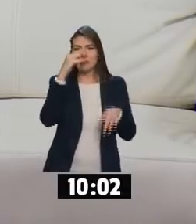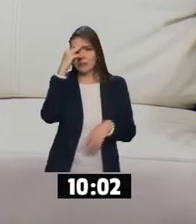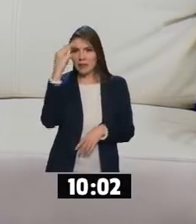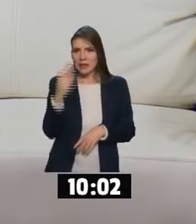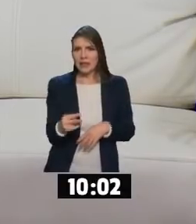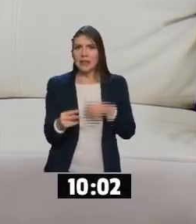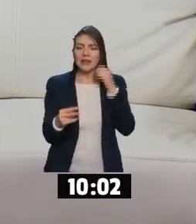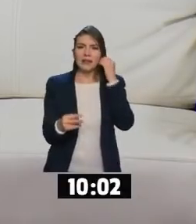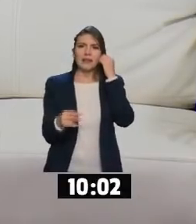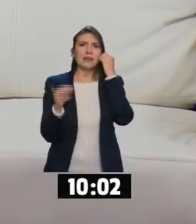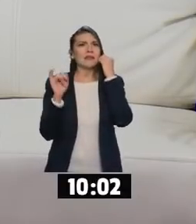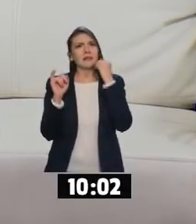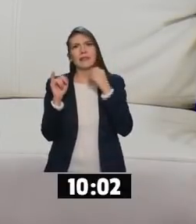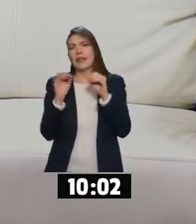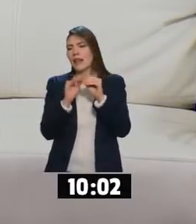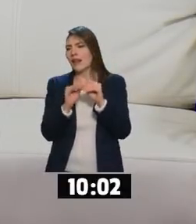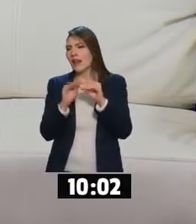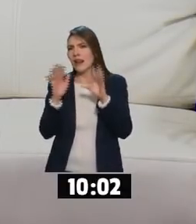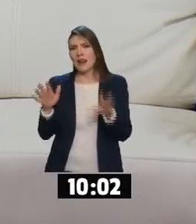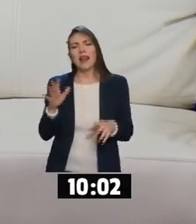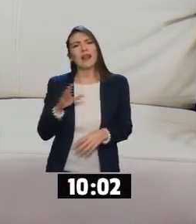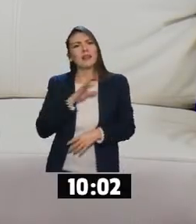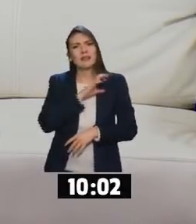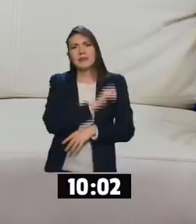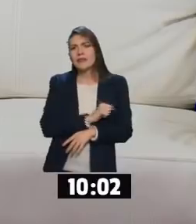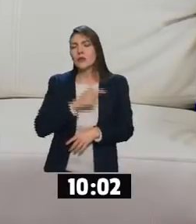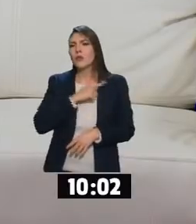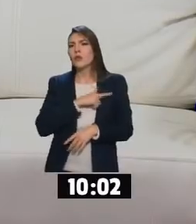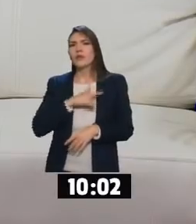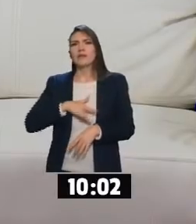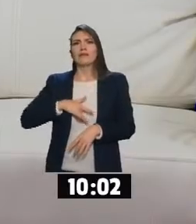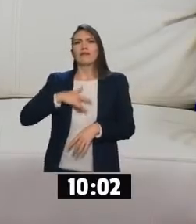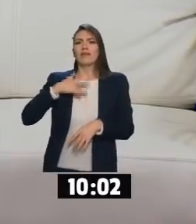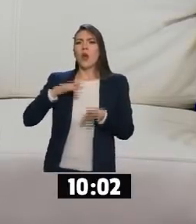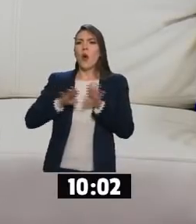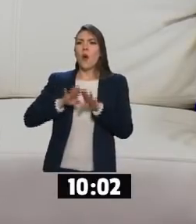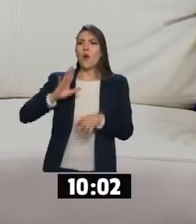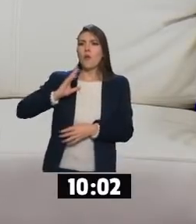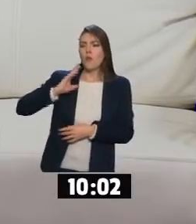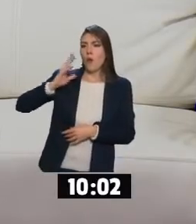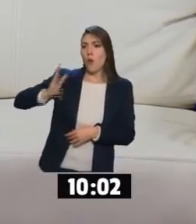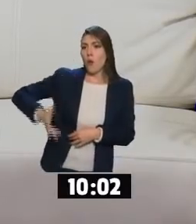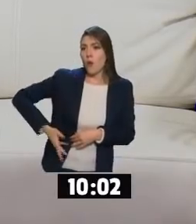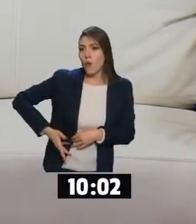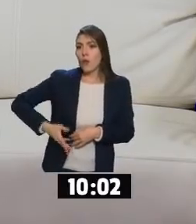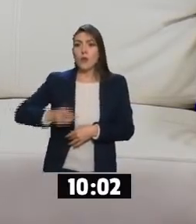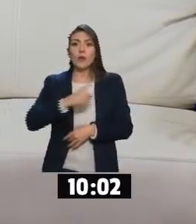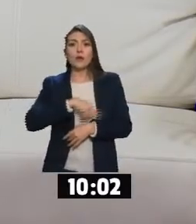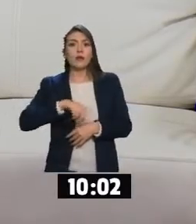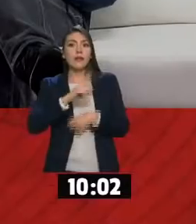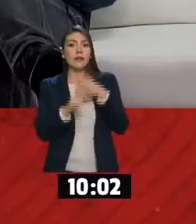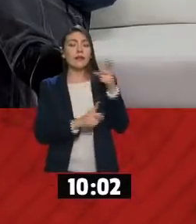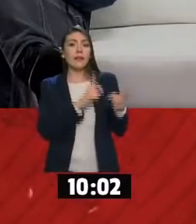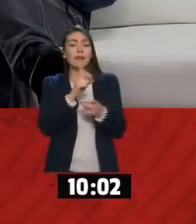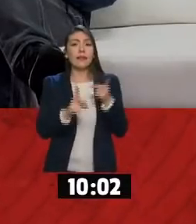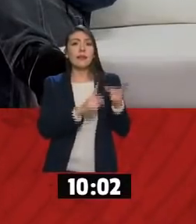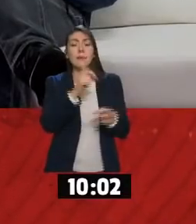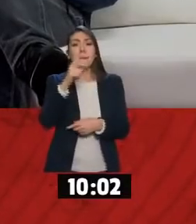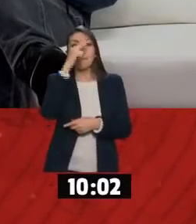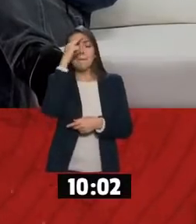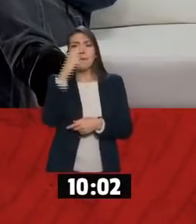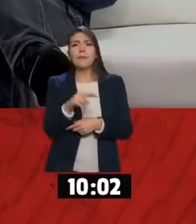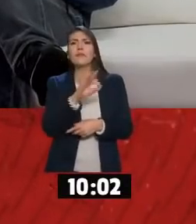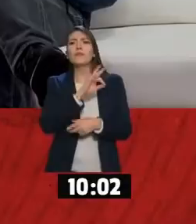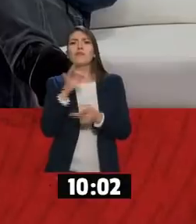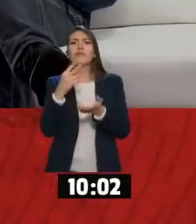bien de resaltar. Emocionante. Es muy emocionante, es muy satisfactorio y además da mucho orgullo que atletas mexicanos logren ponerse en el podio